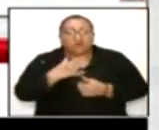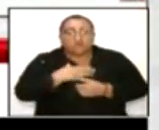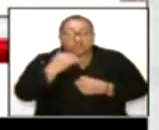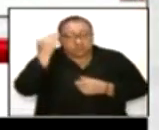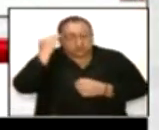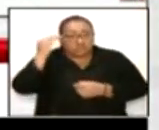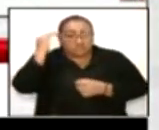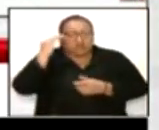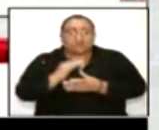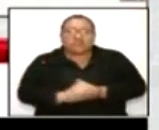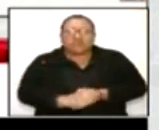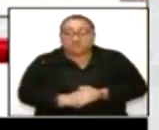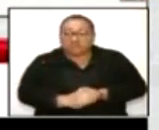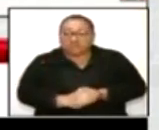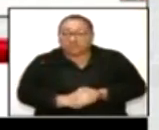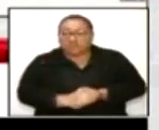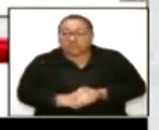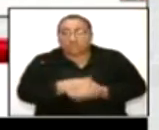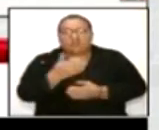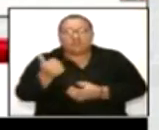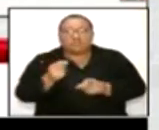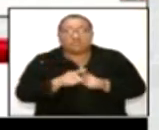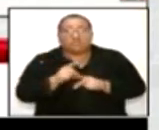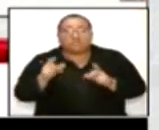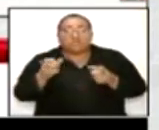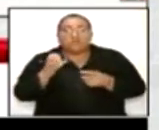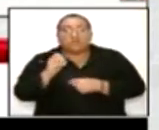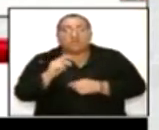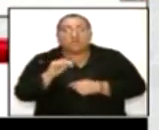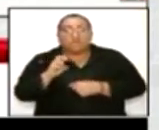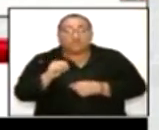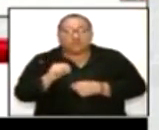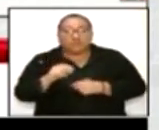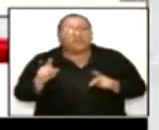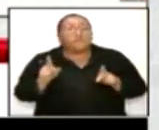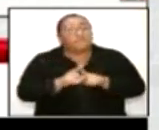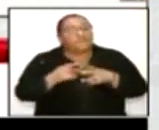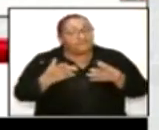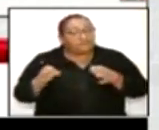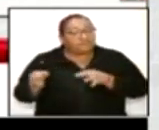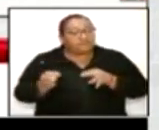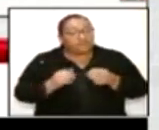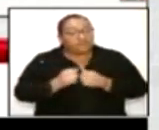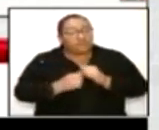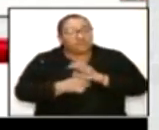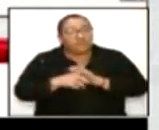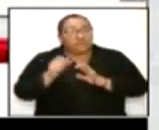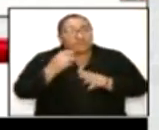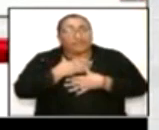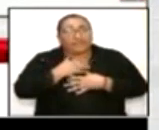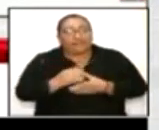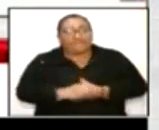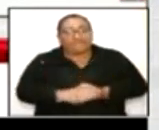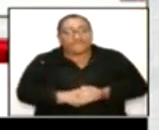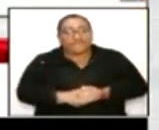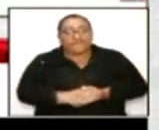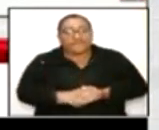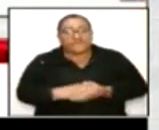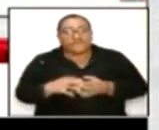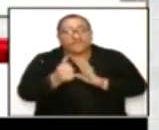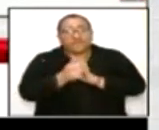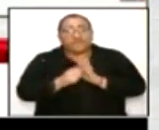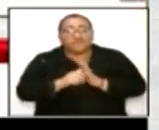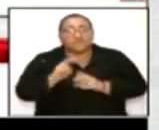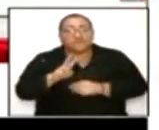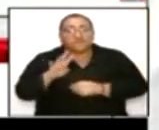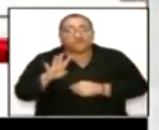y madurez. De otro lado, esta convención también hace referencia al derecho a la salud en su artículo